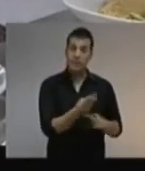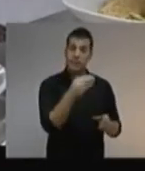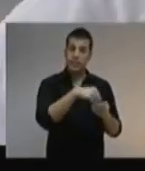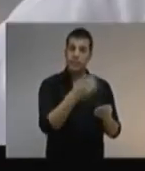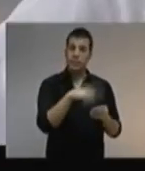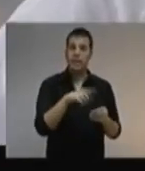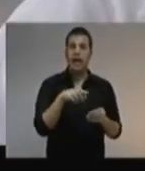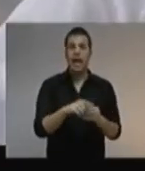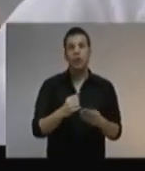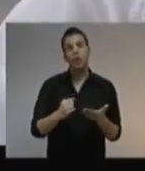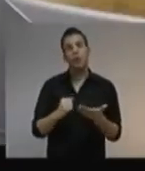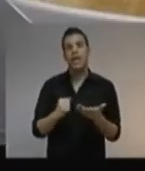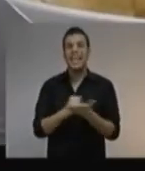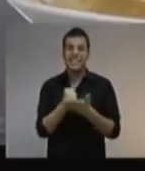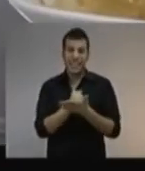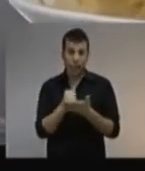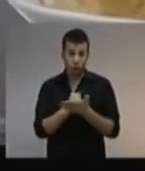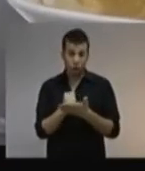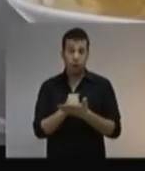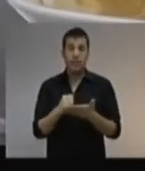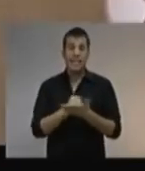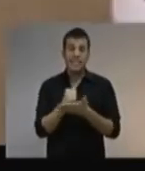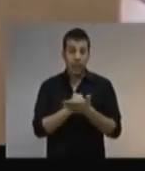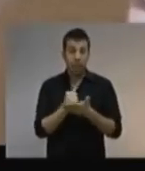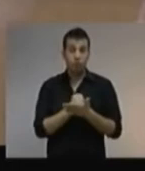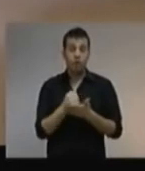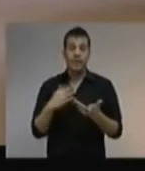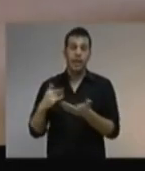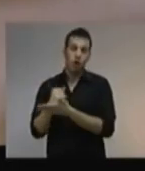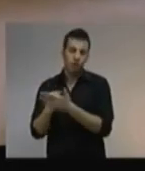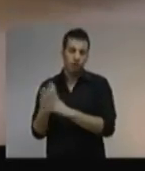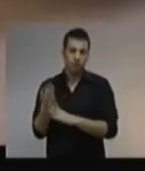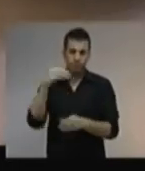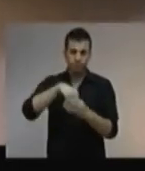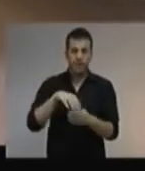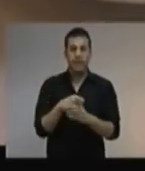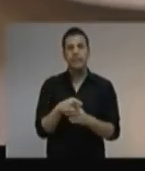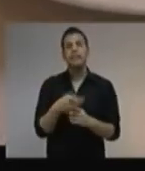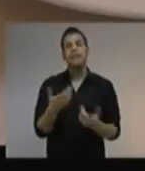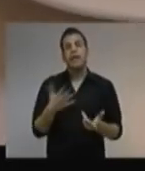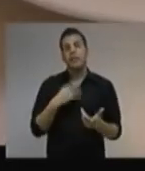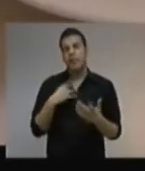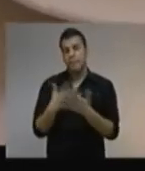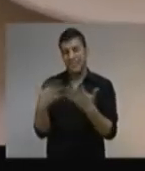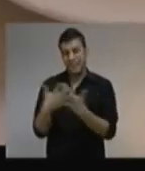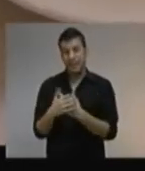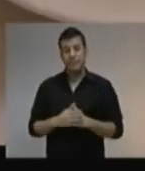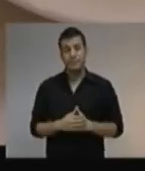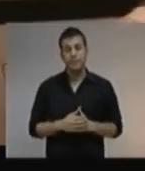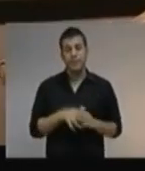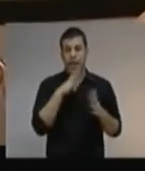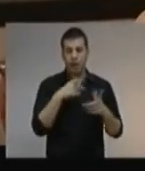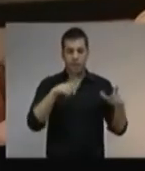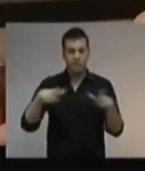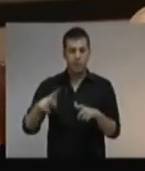plato es un escaldón de gofio que está hecho con el mismo caldo del pescado. Es una mezcla de un poco de todo. Vamos a pasar a los